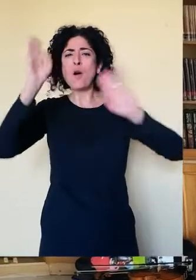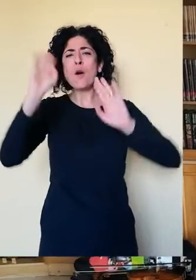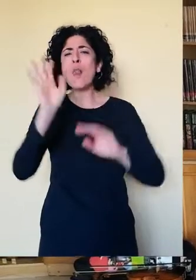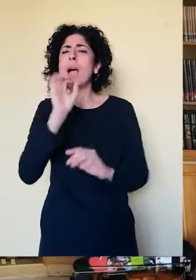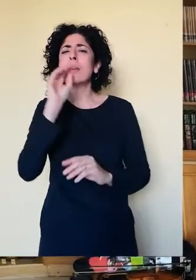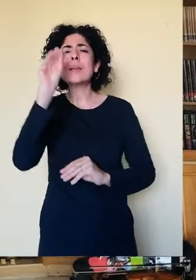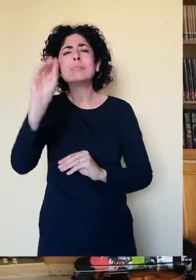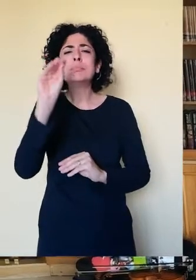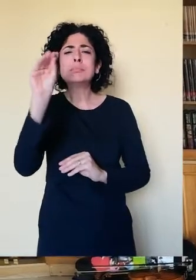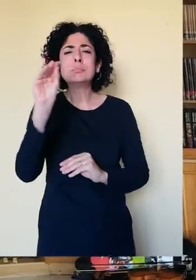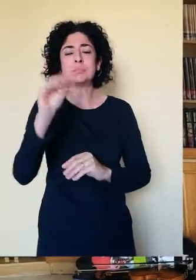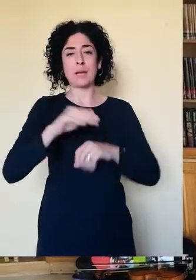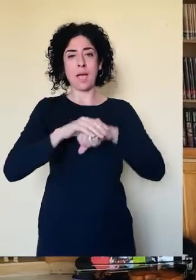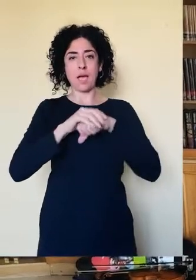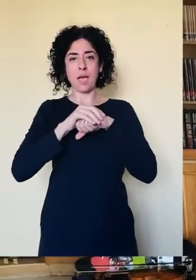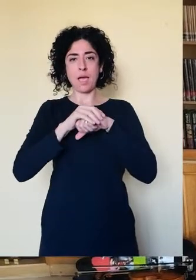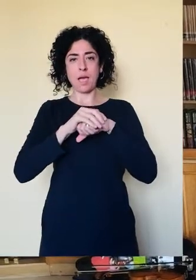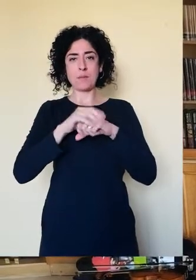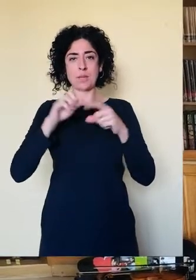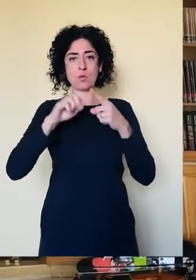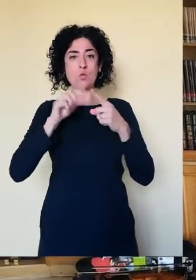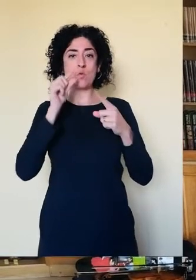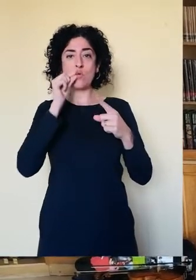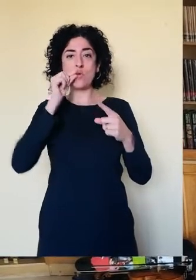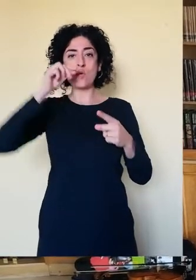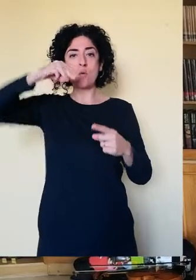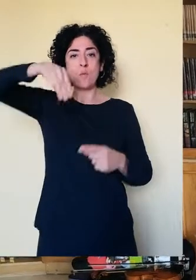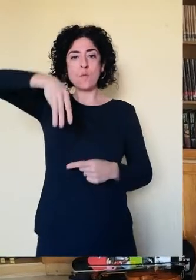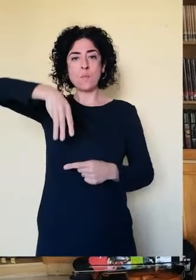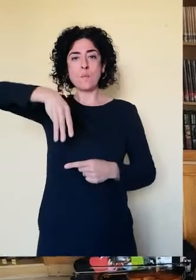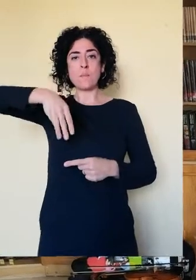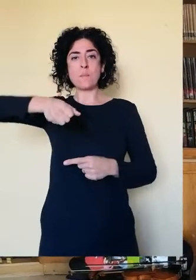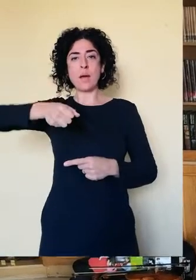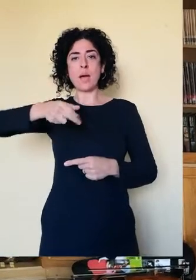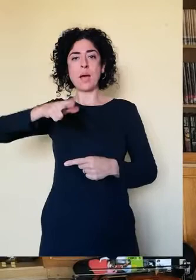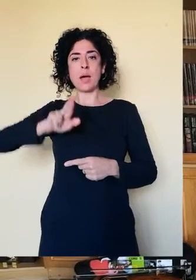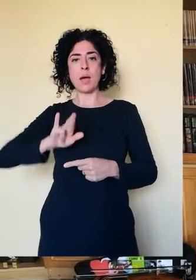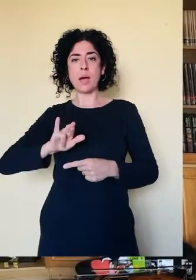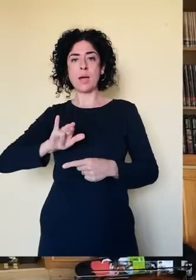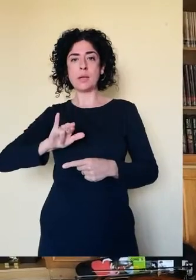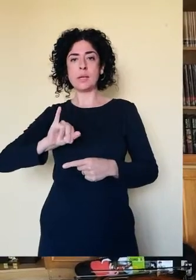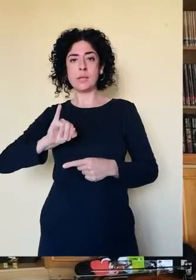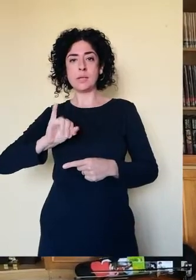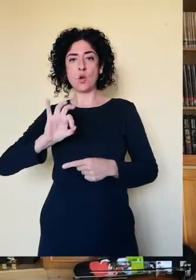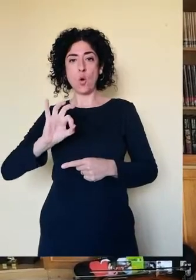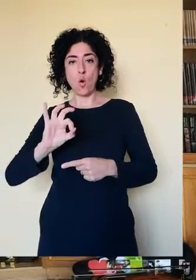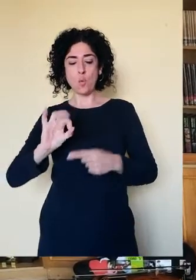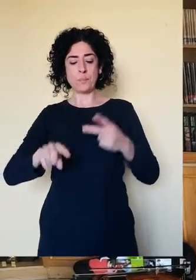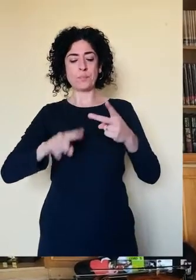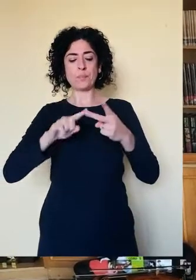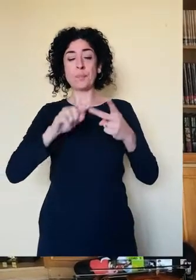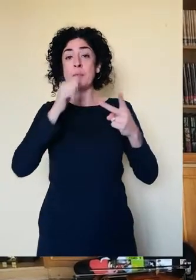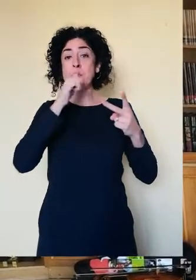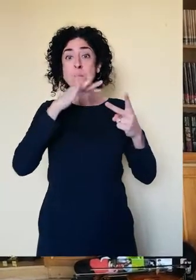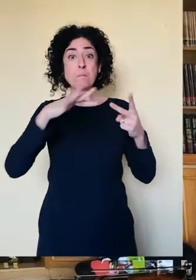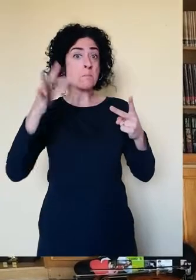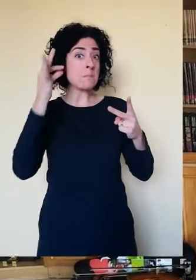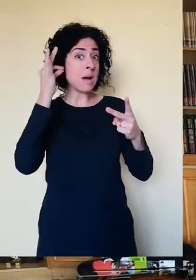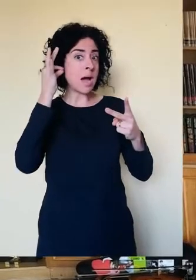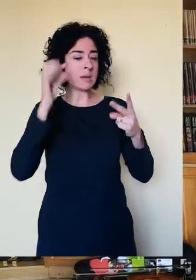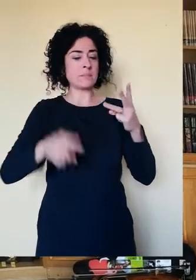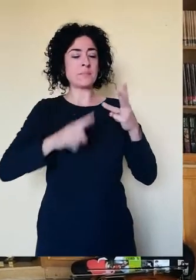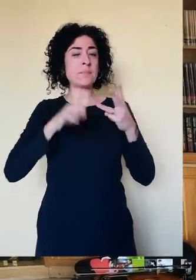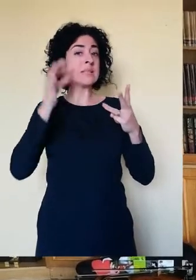a nuestros amigos Mario. Hola, Mario. Mar. Hola,